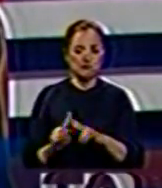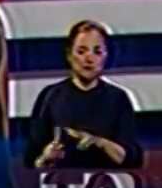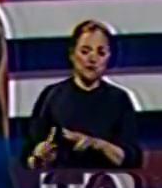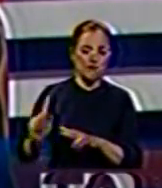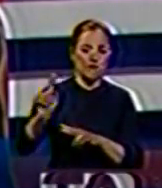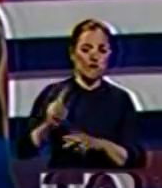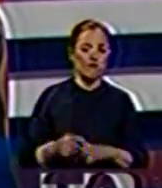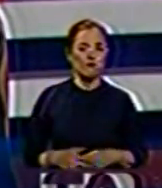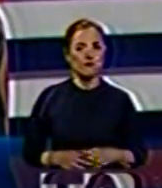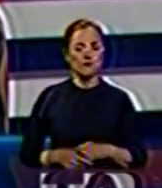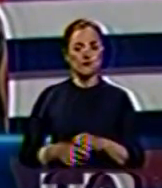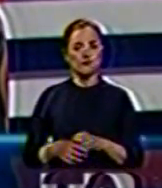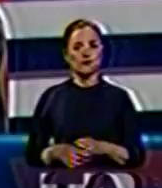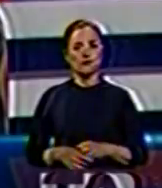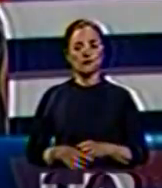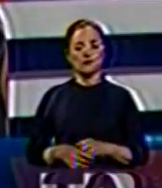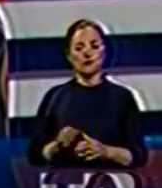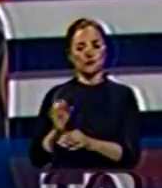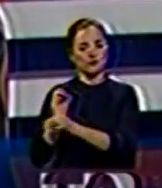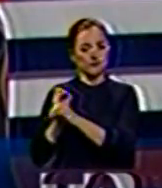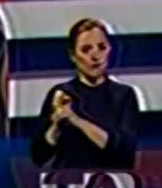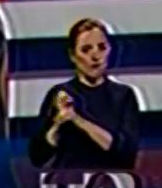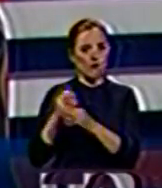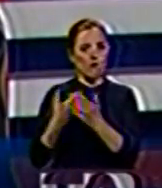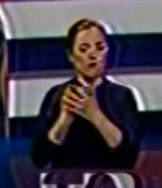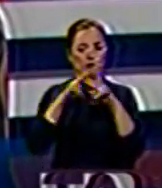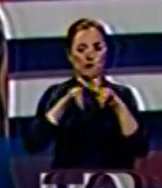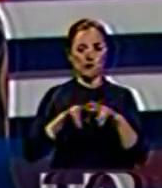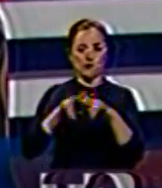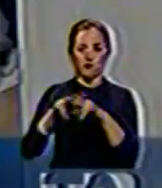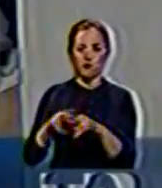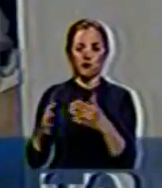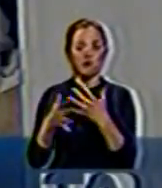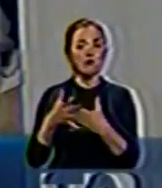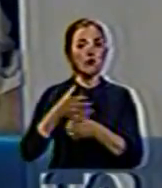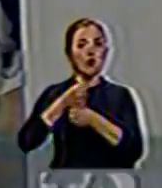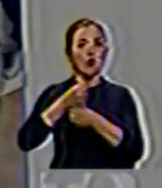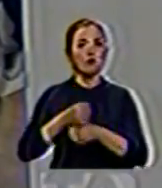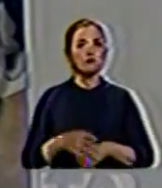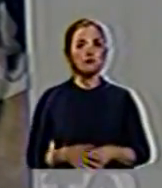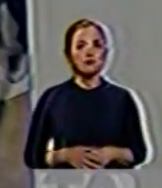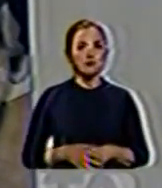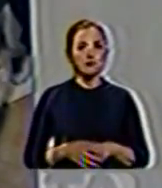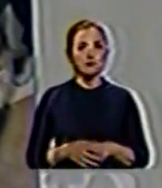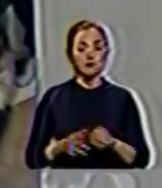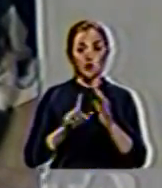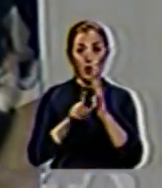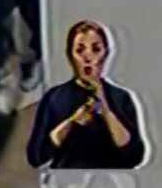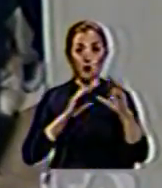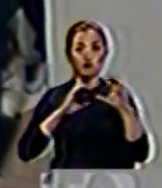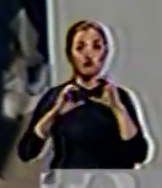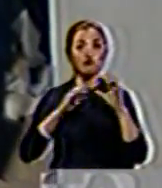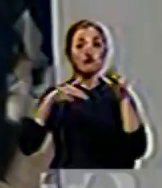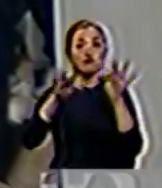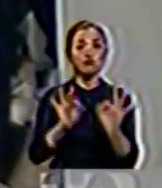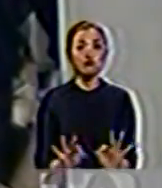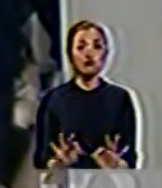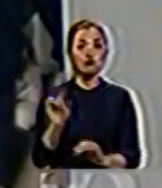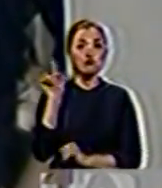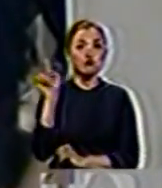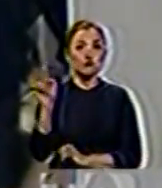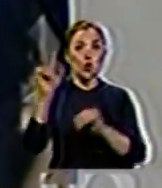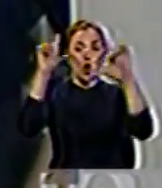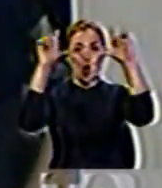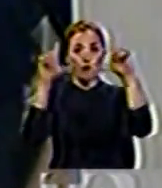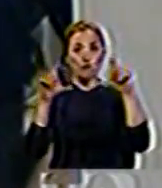que han sido burladas, esto nos obliga a hacer una nueva revisión de seguridad. No obstante, a las pocas horas del comunicado oficial, circulaba